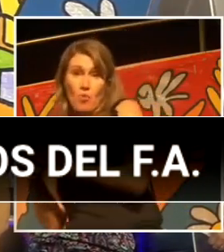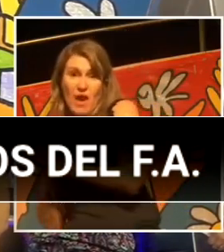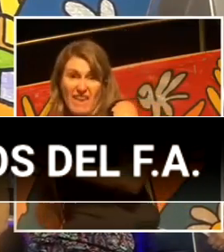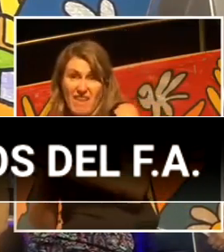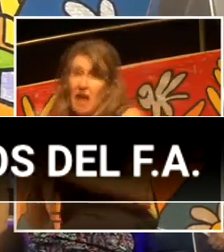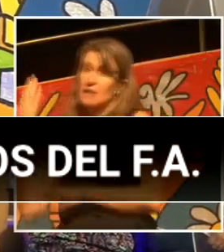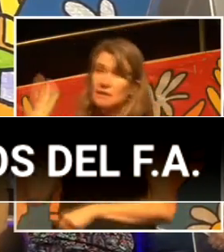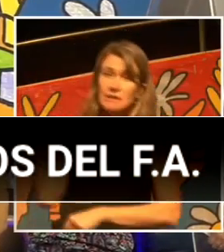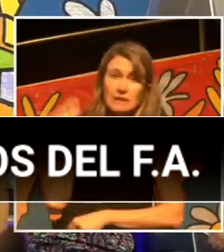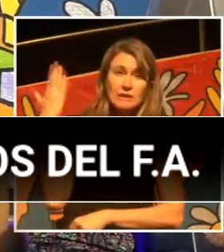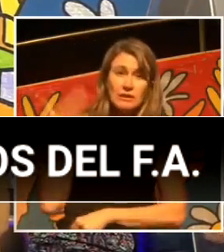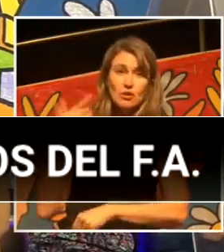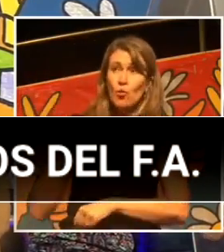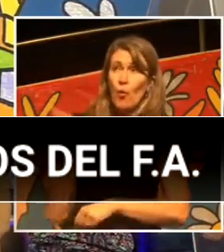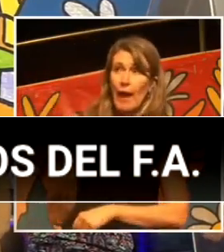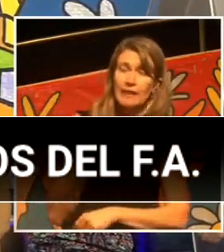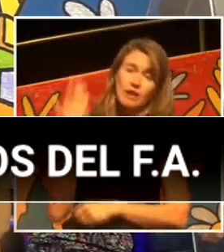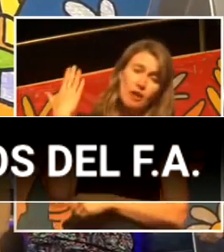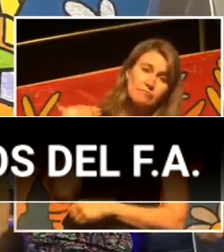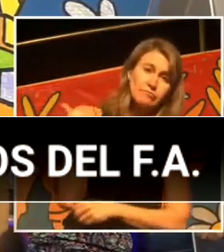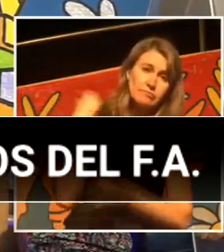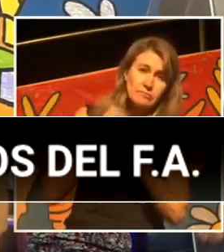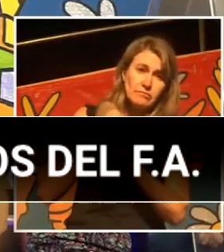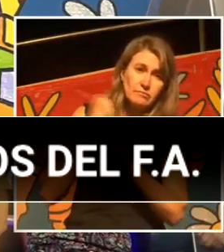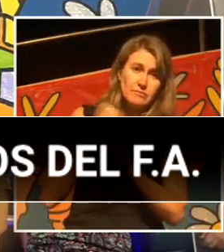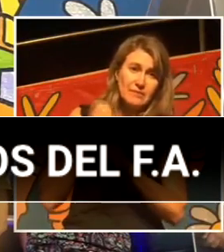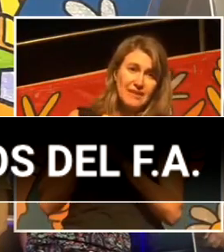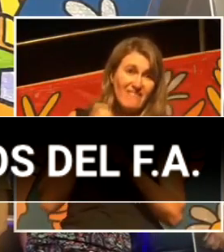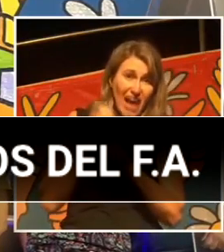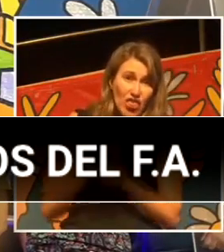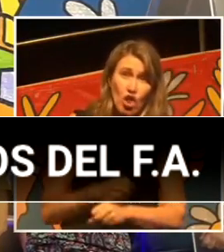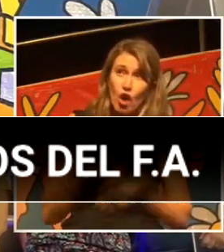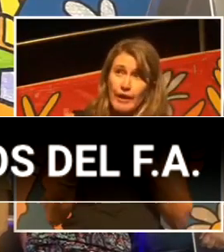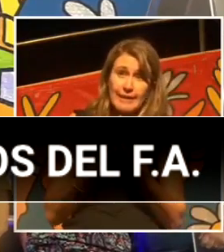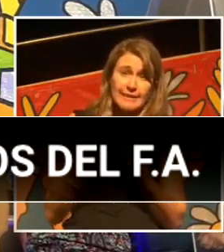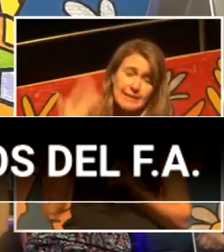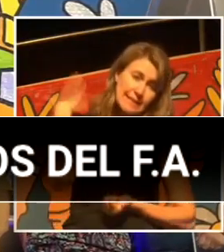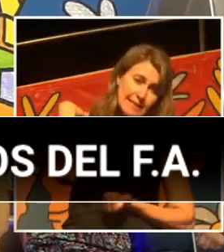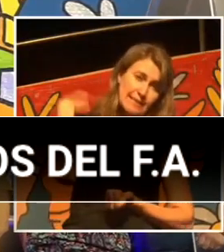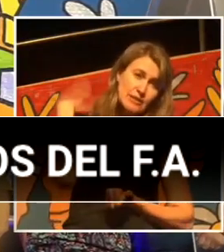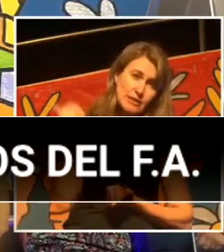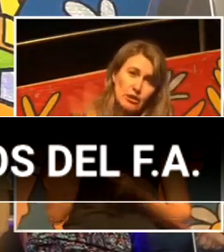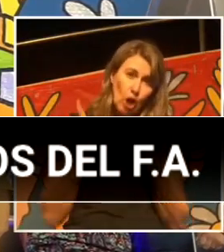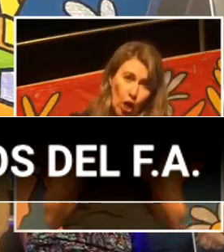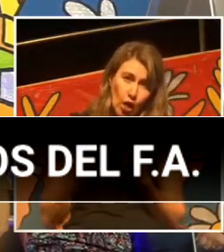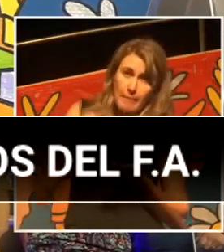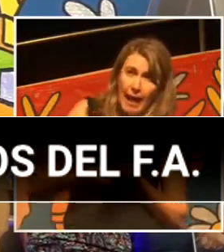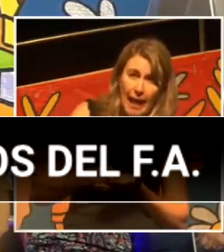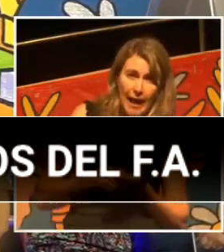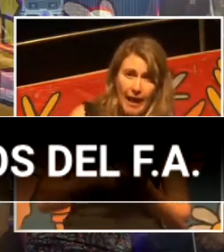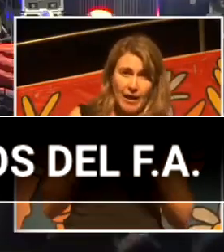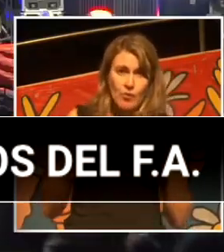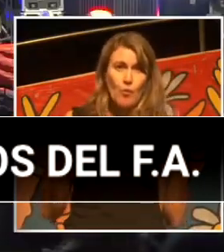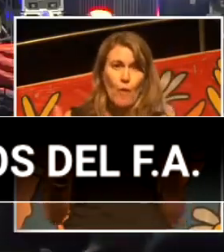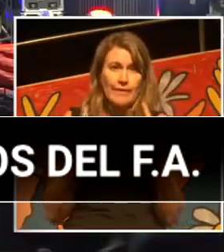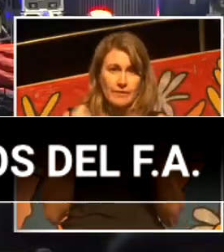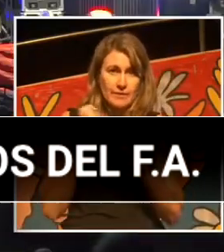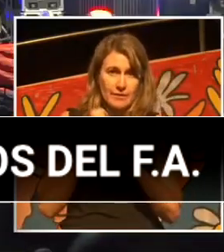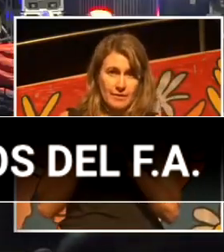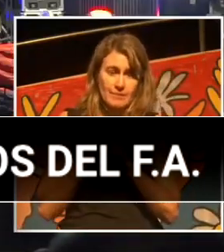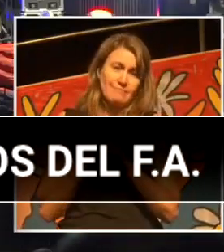espalda de los trabajadores y trabajadoras solo sobre la espalda de los trabajadores y trabajadoras cualquiera de nosotros